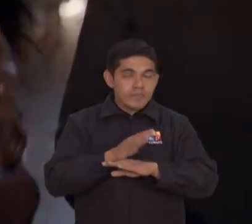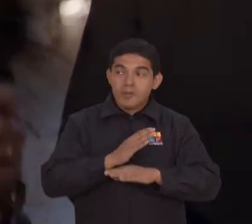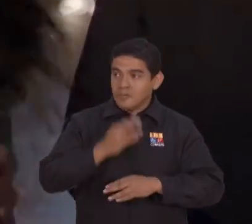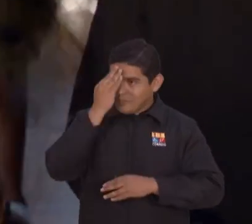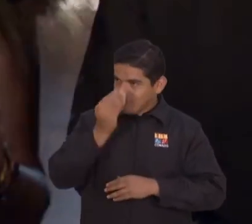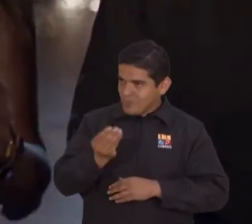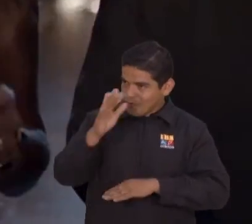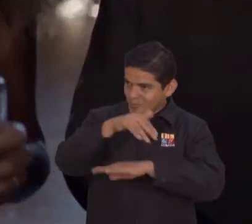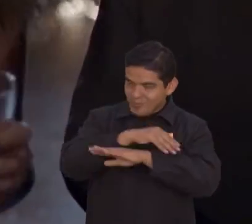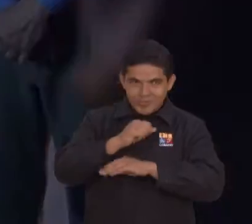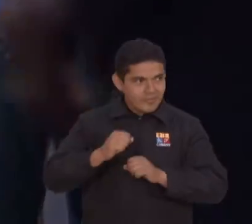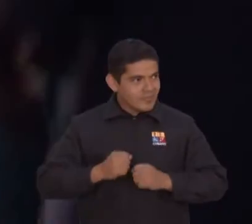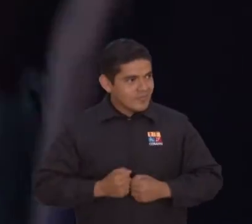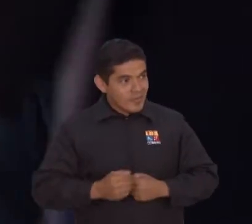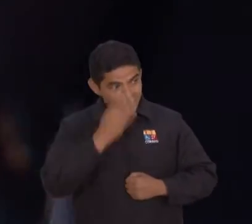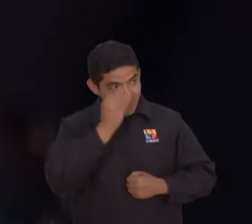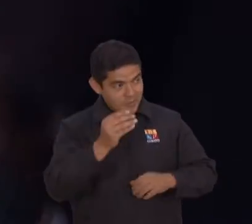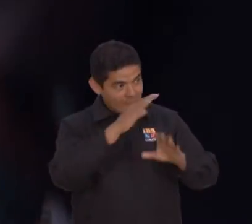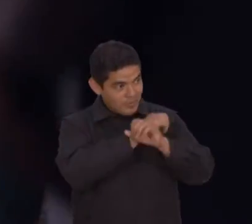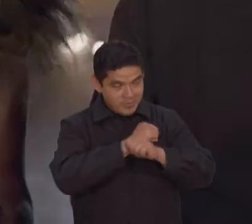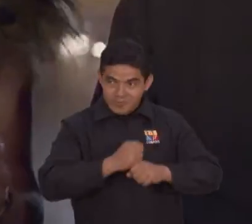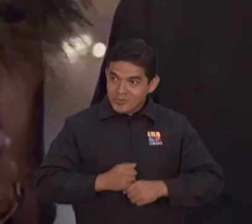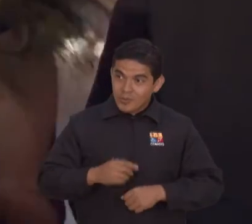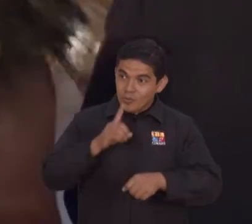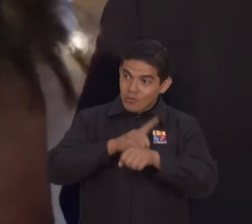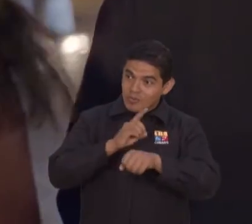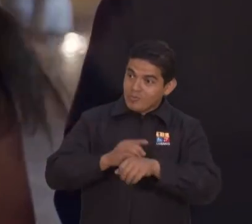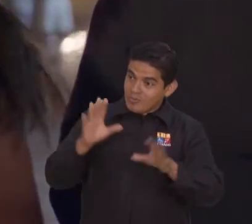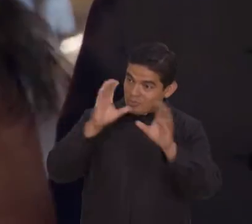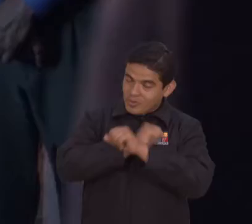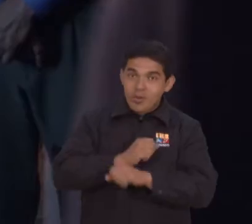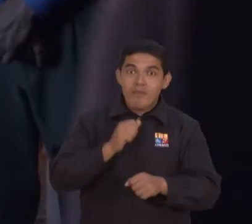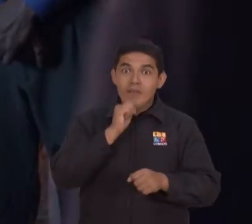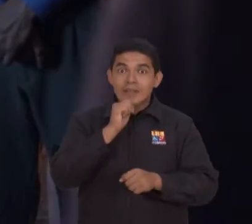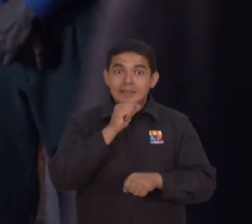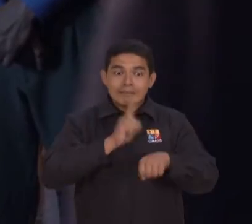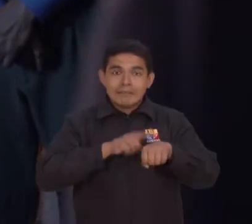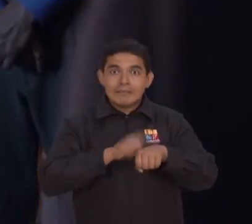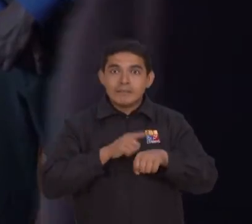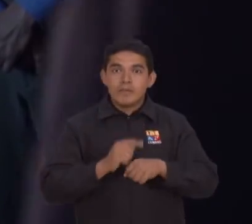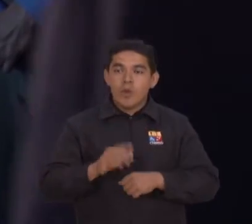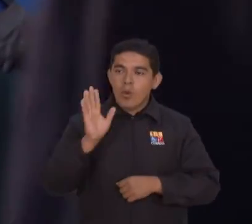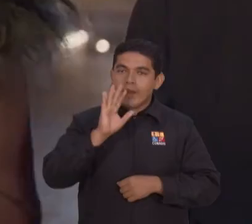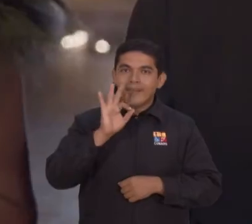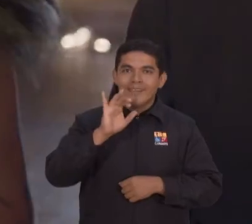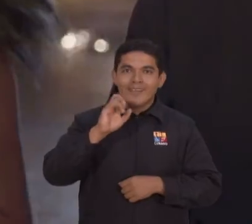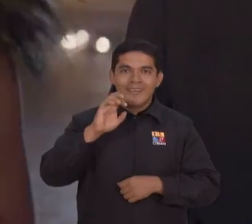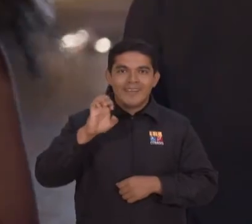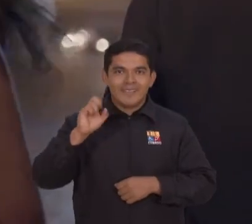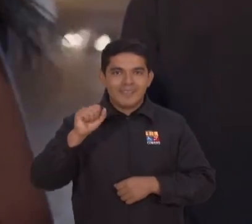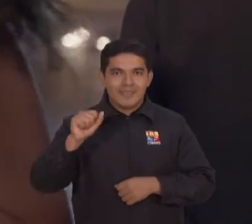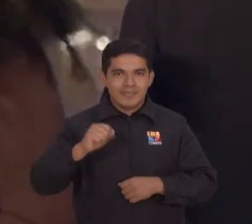Buenas noches. Buenas noches. Buenas noches, doctor. ¿Cuánto falta? Hola, Teresa.